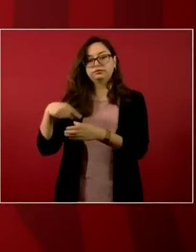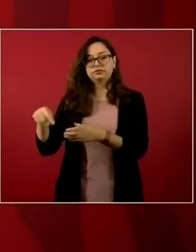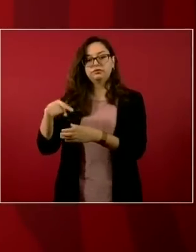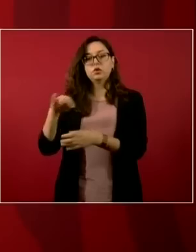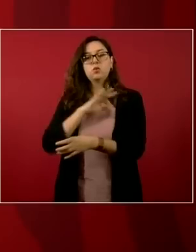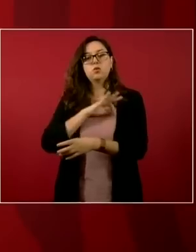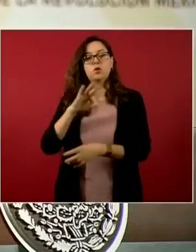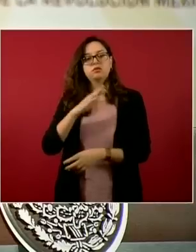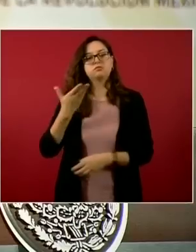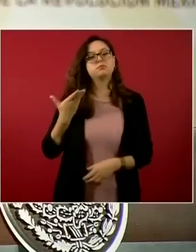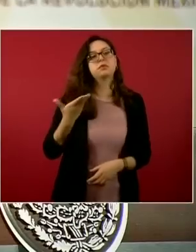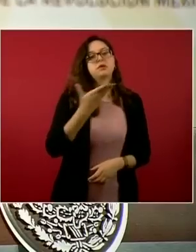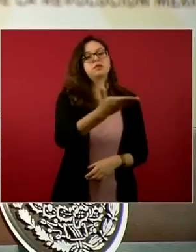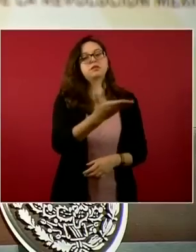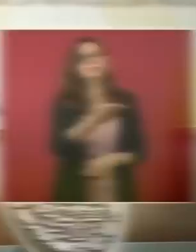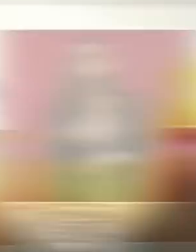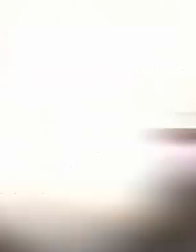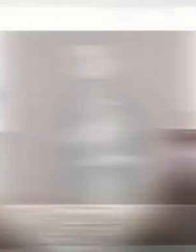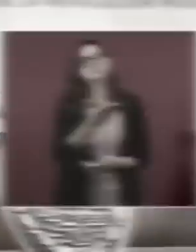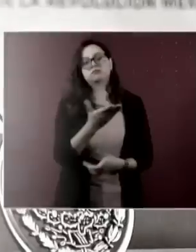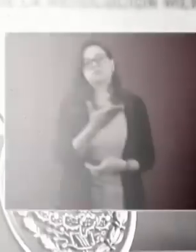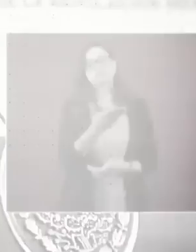ese derecho de veto.